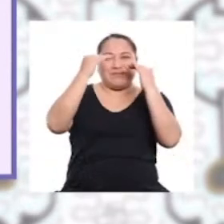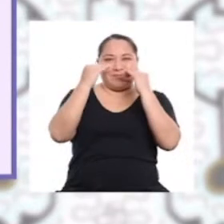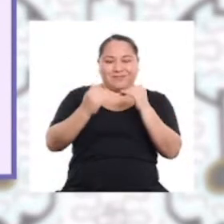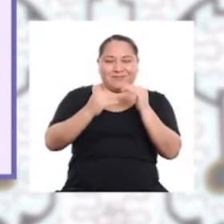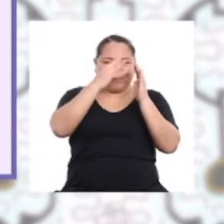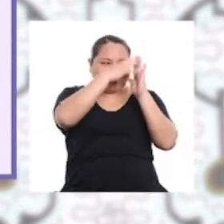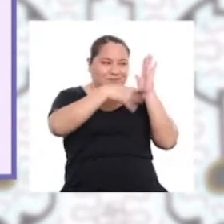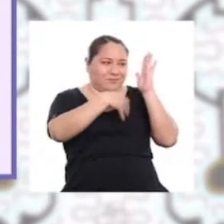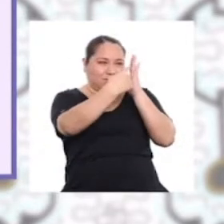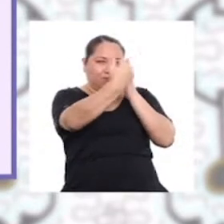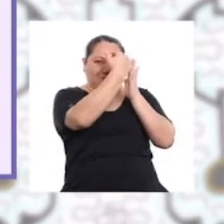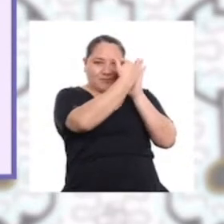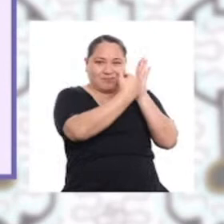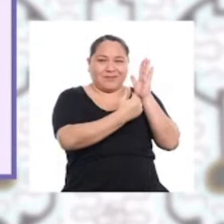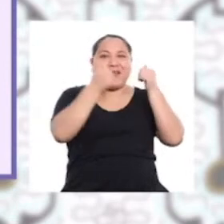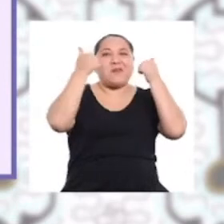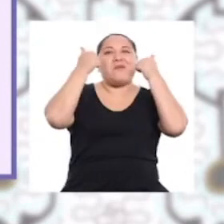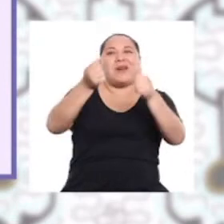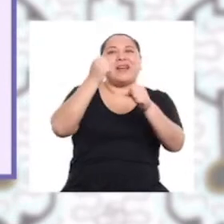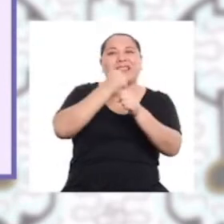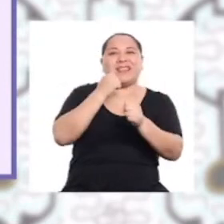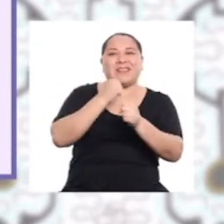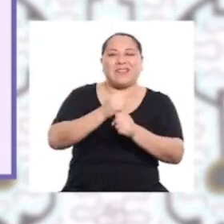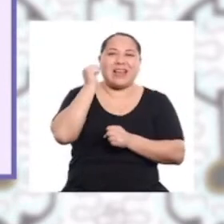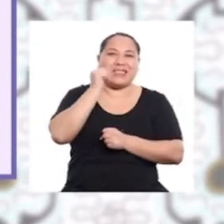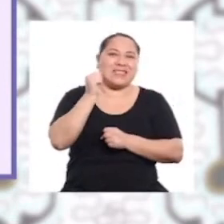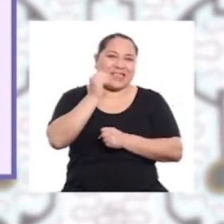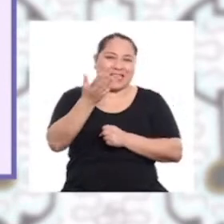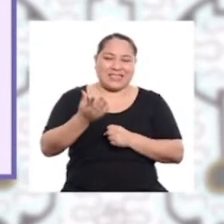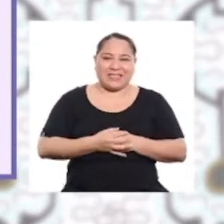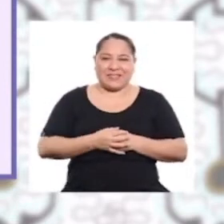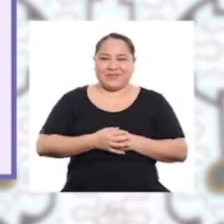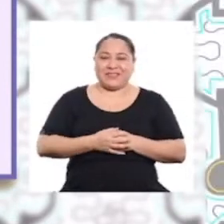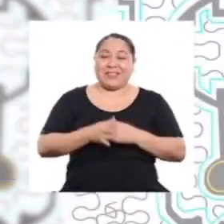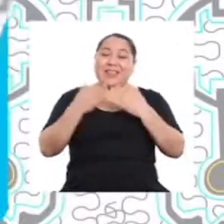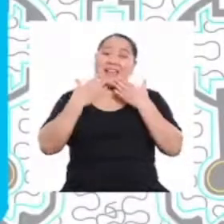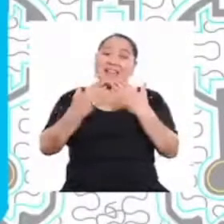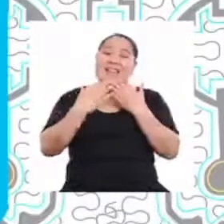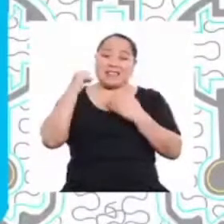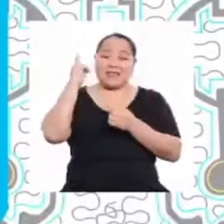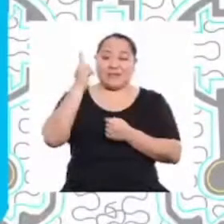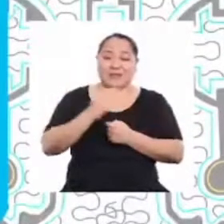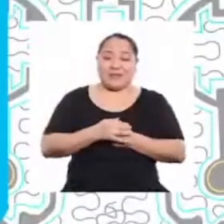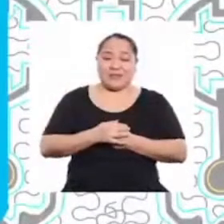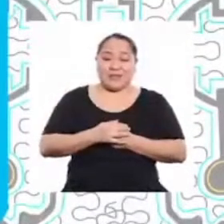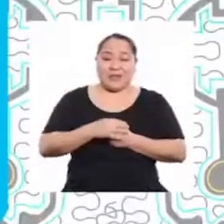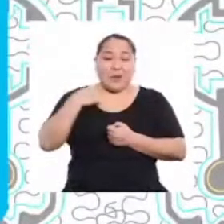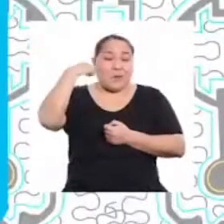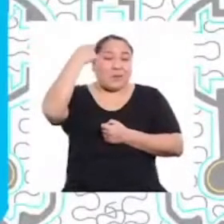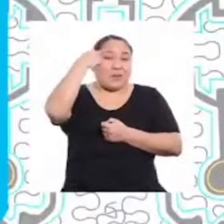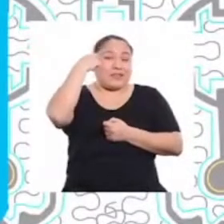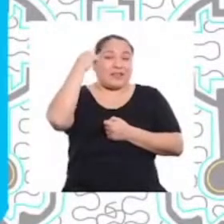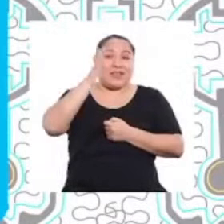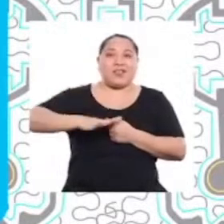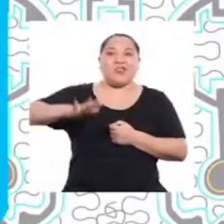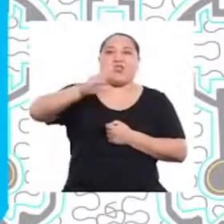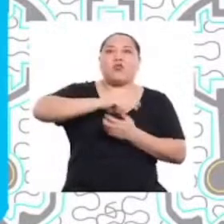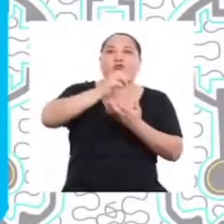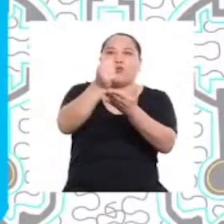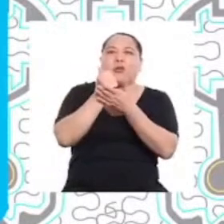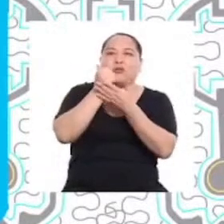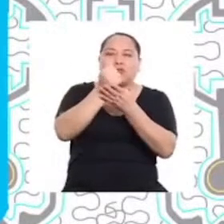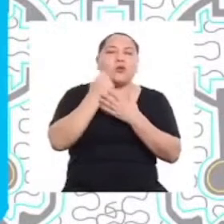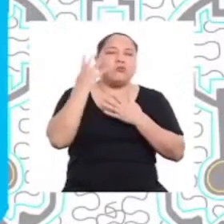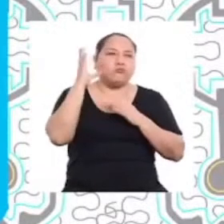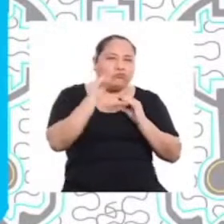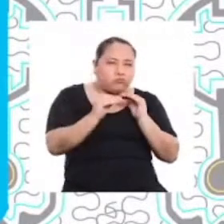así quedó nuestro cuadro. ¡Buen trabajo, chicas! ¡Muchas gracias, profesora! Creo que con todos sus